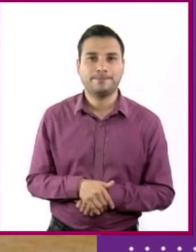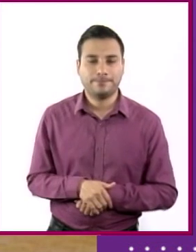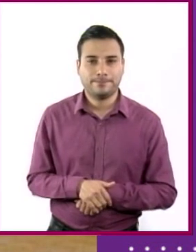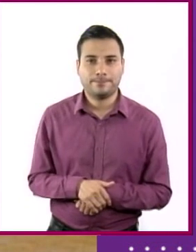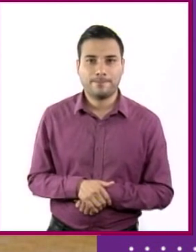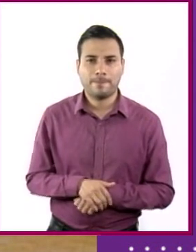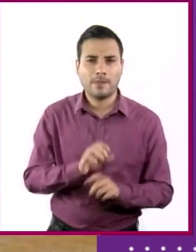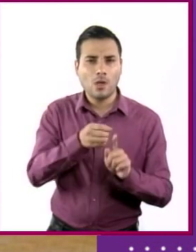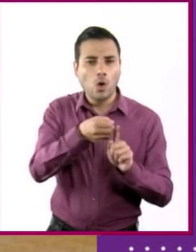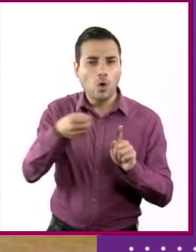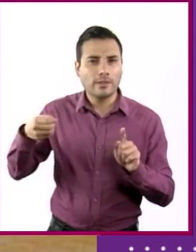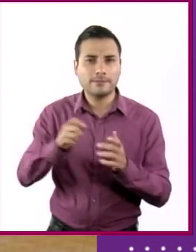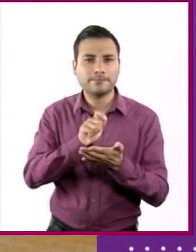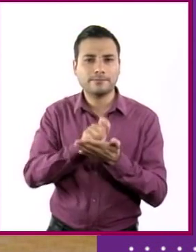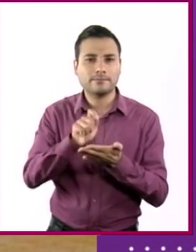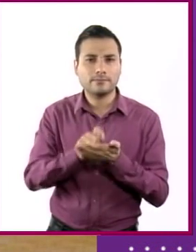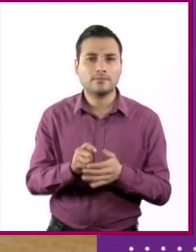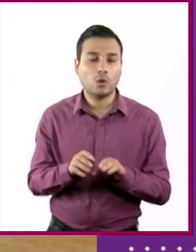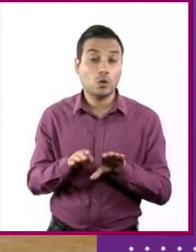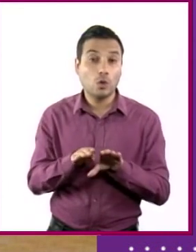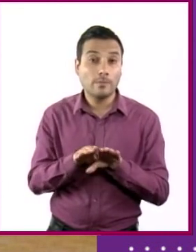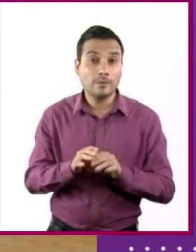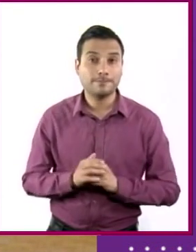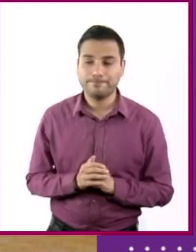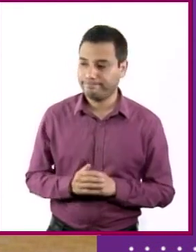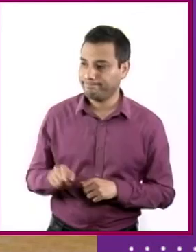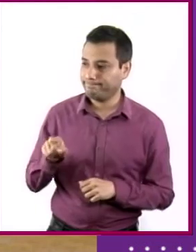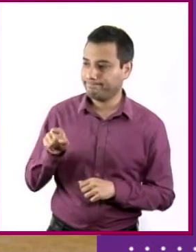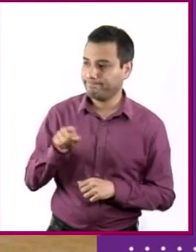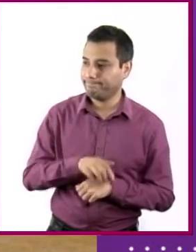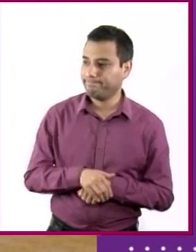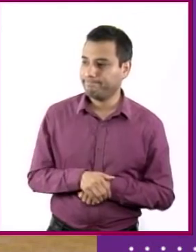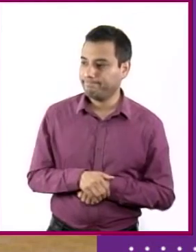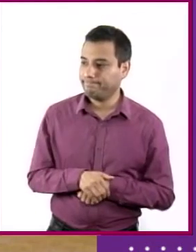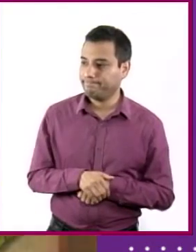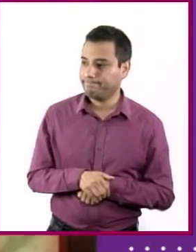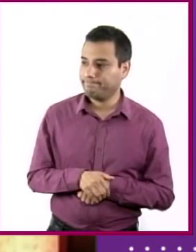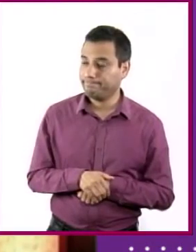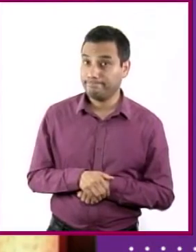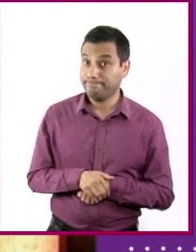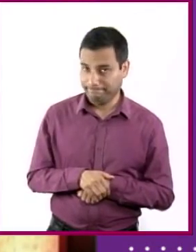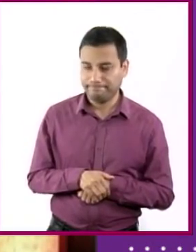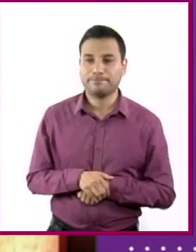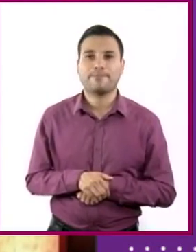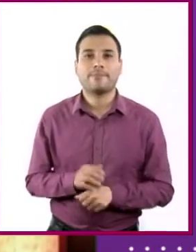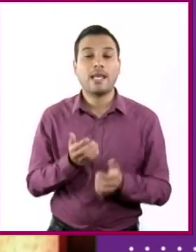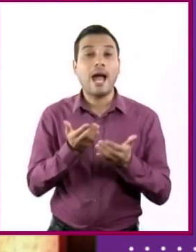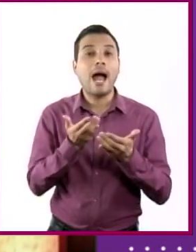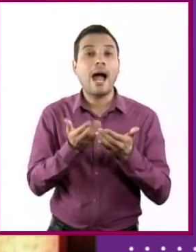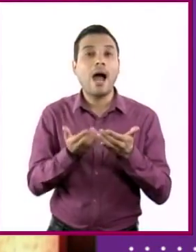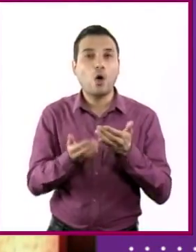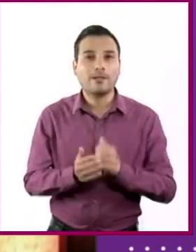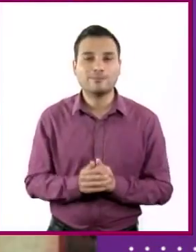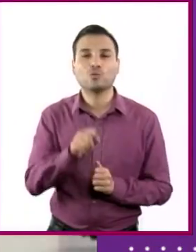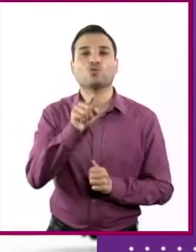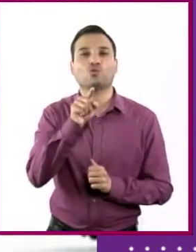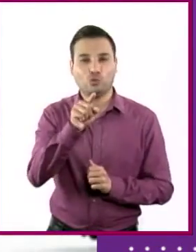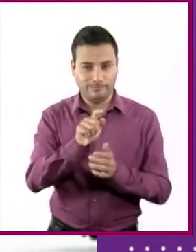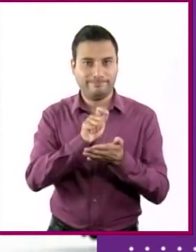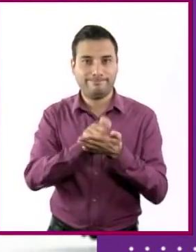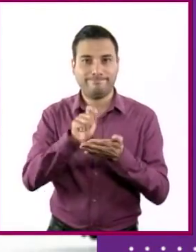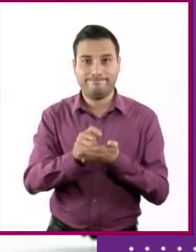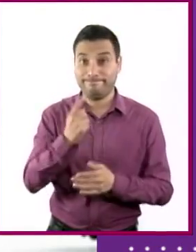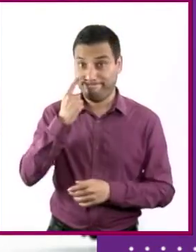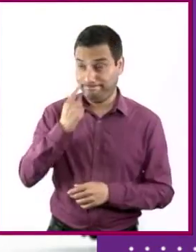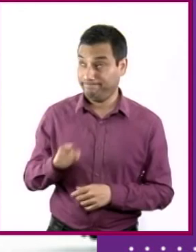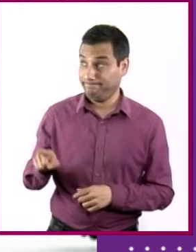El enunciado que vamos a formar es: She could play basketball. Ahora es su turno.